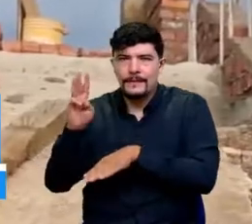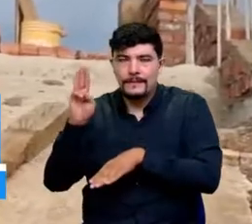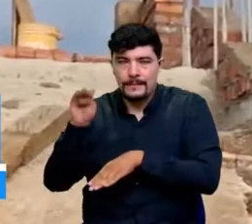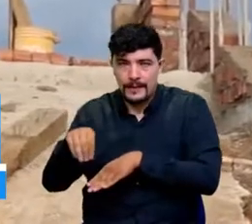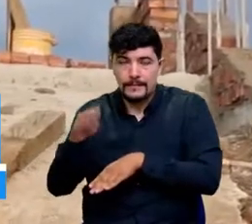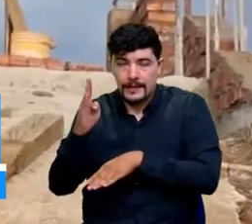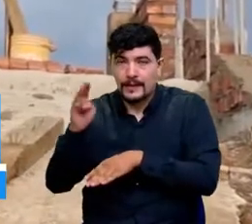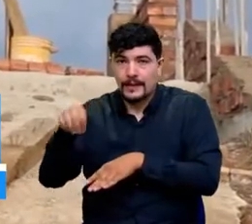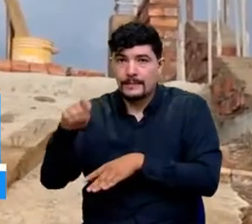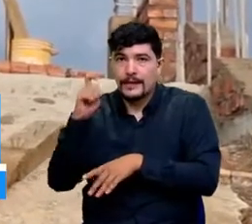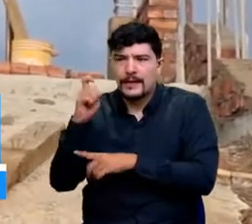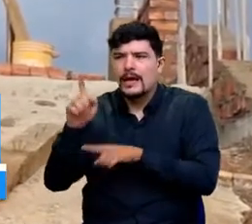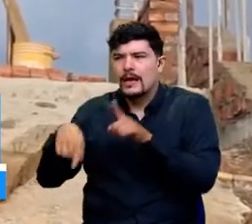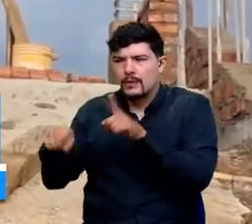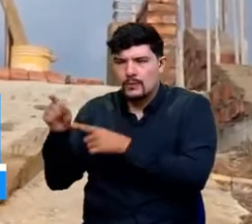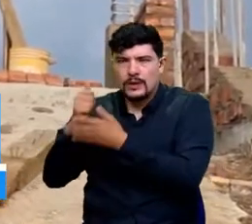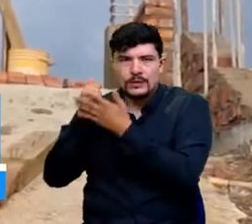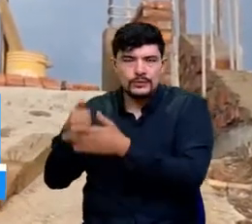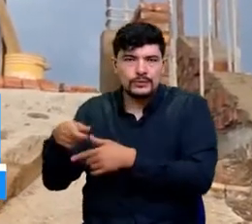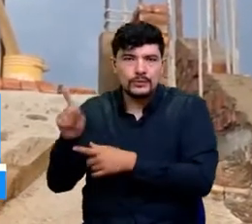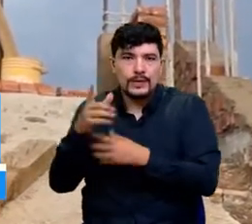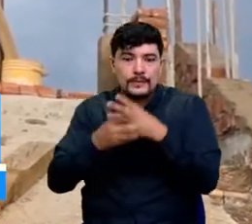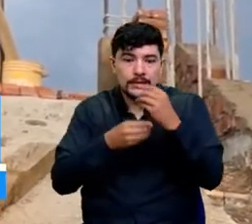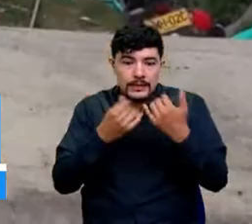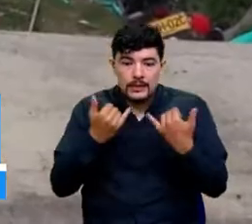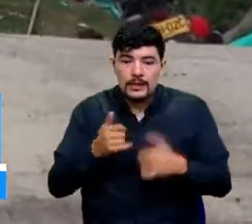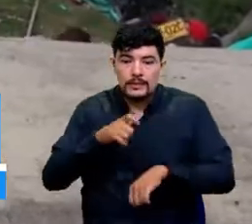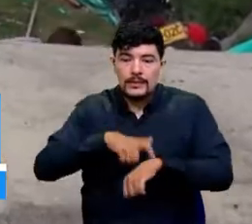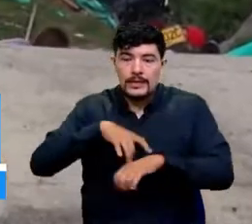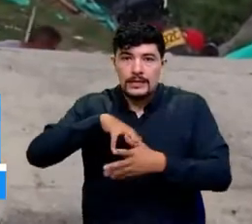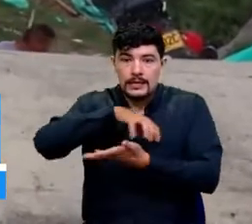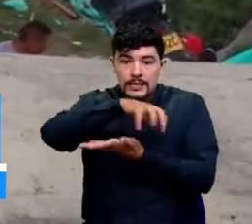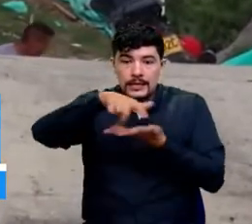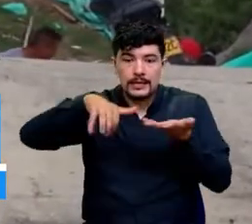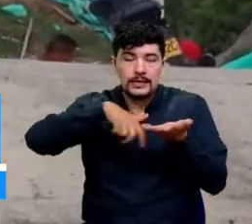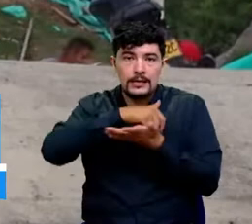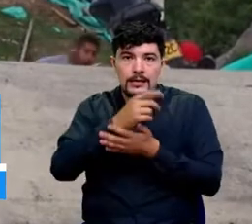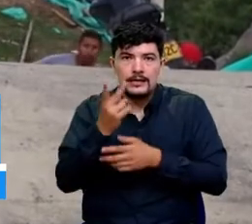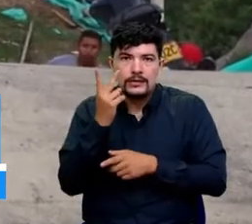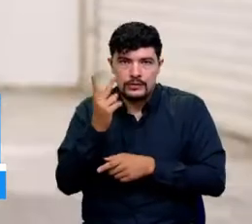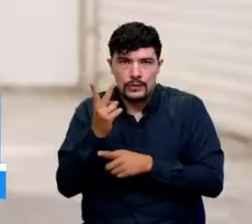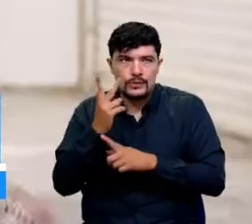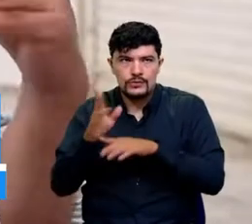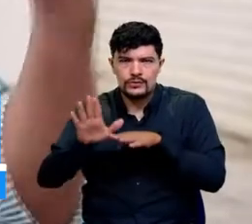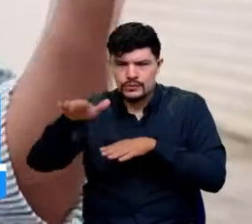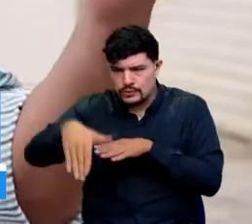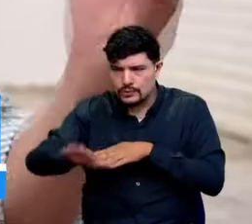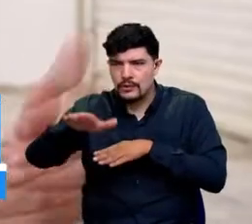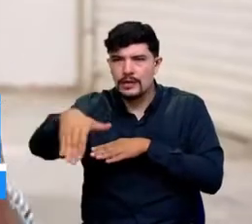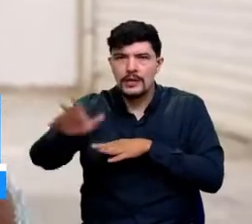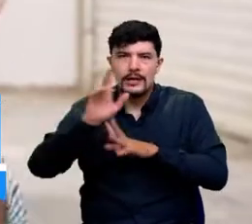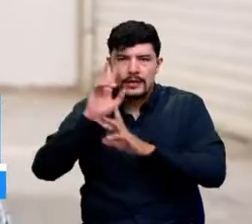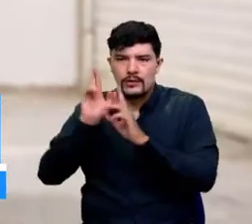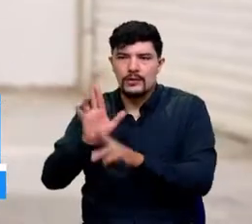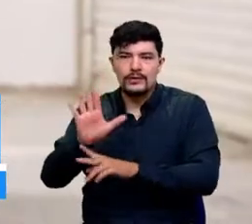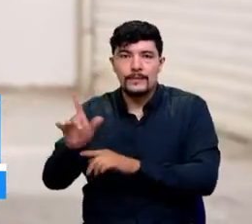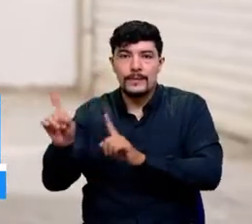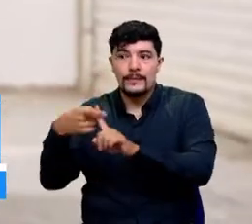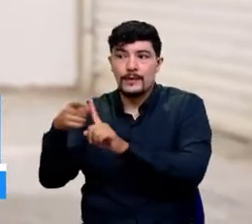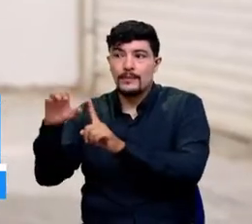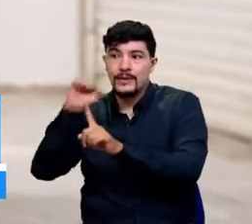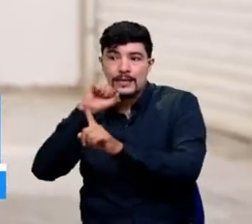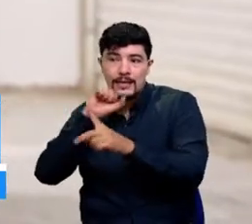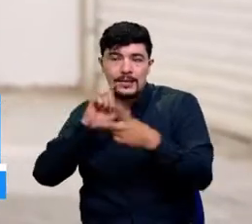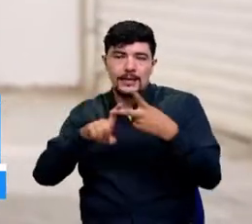arreglos en algunos sectores de la pista. Santander en este momento tiene dos pistas reconocidas de BMX, una en Barranca y otra en